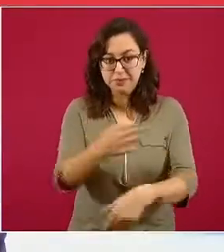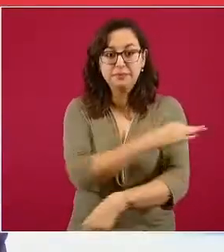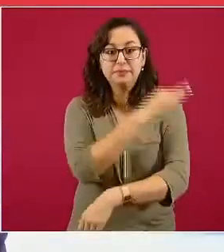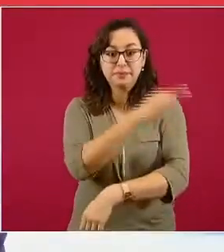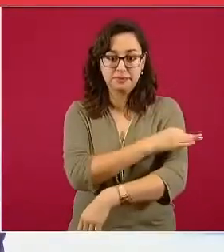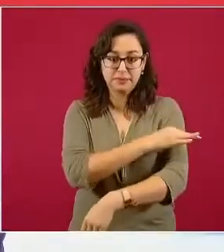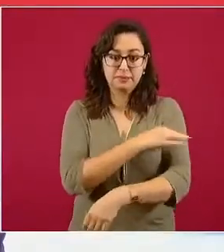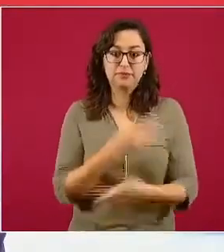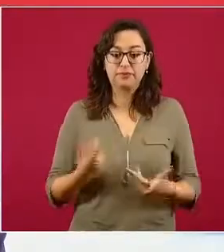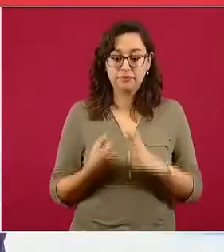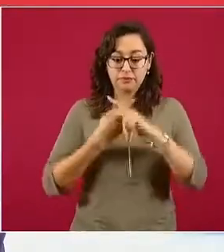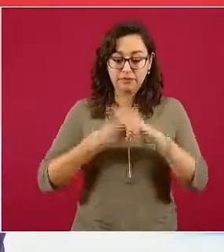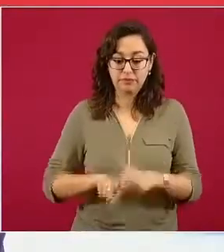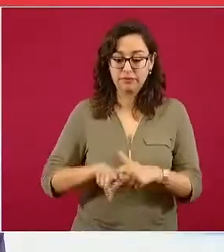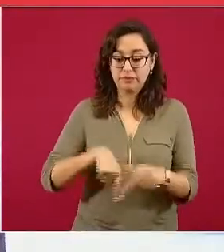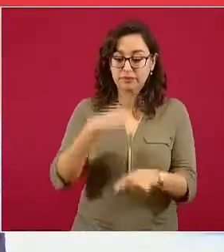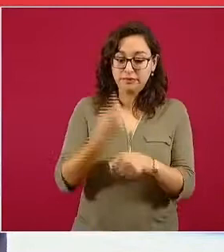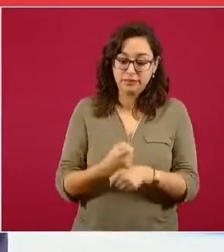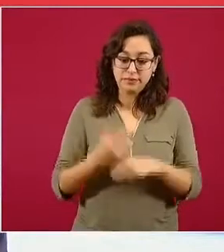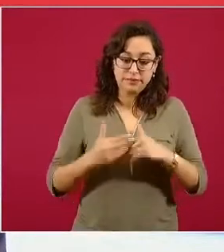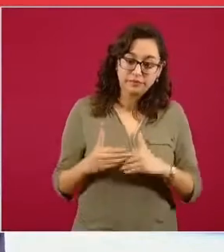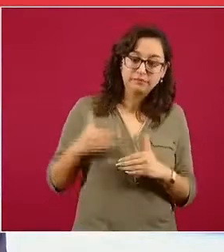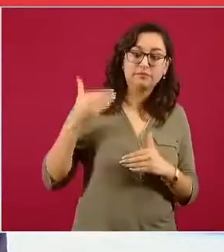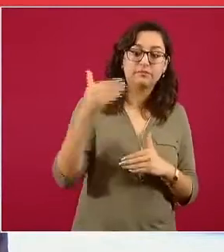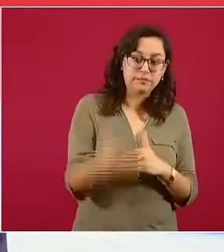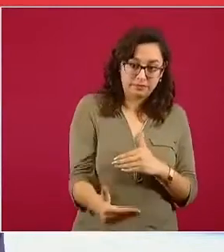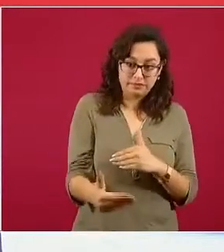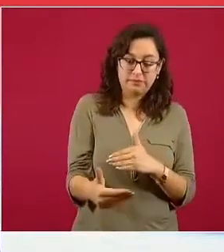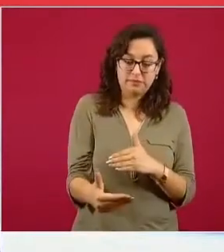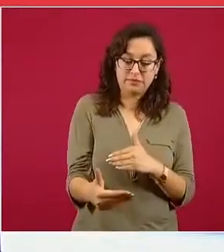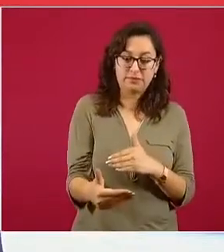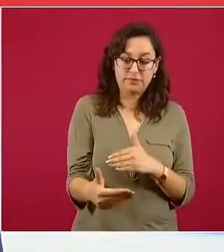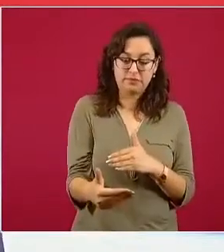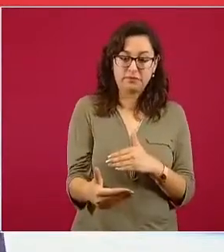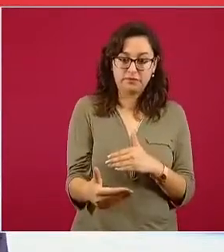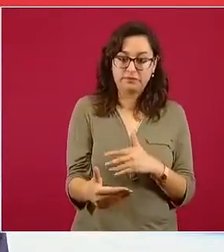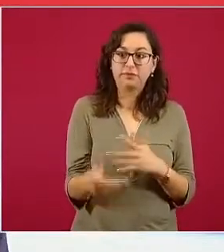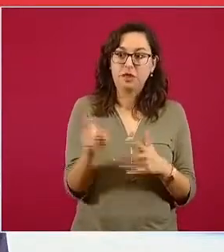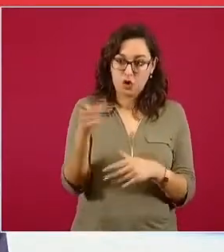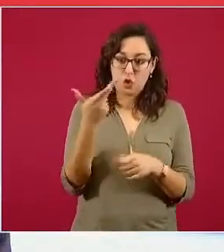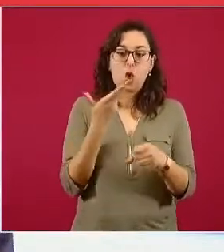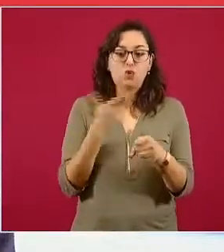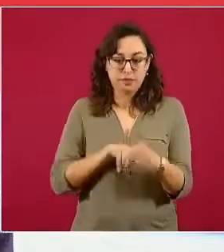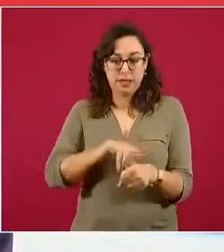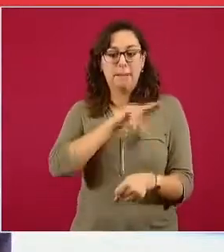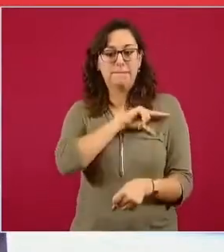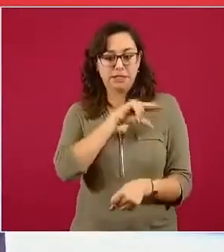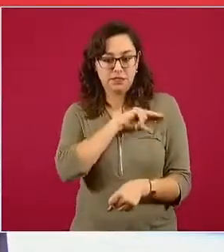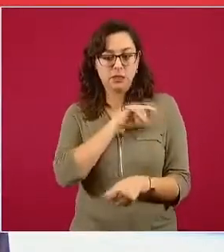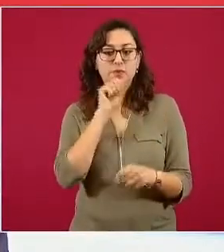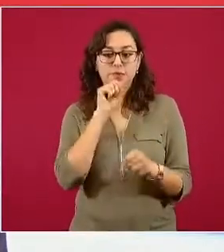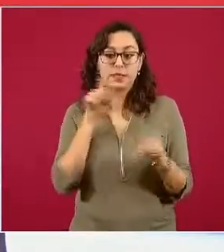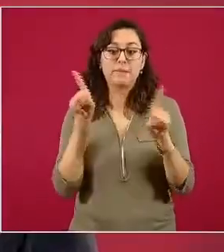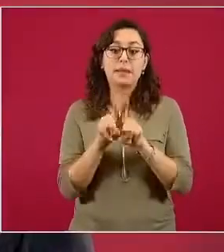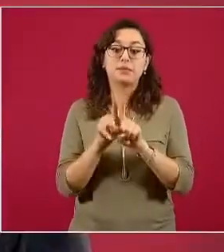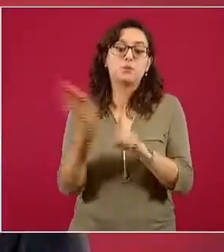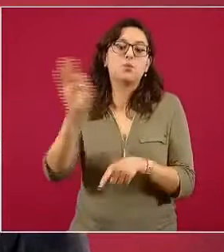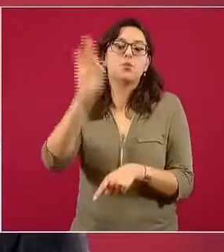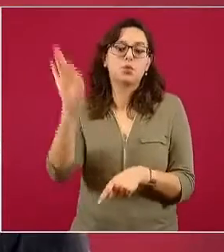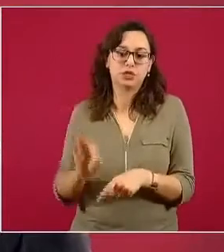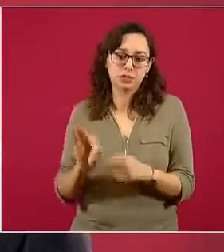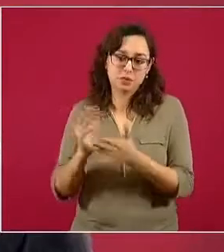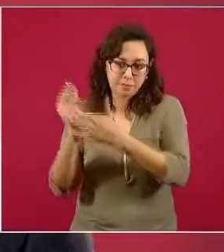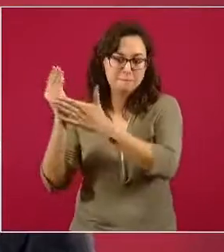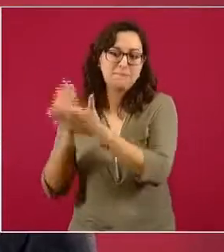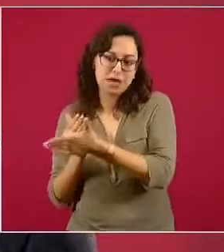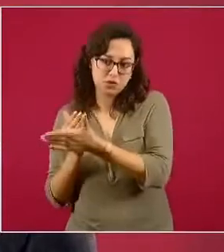la fase de arranque, la etapa 1, también los hospitales privados, una proporción que desde luego es